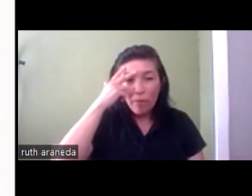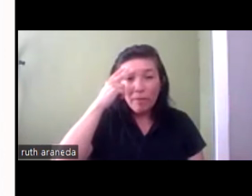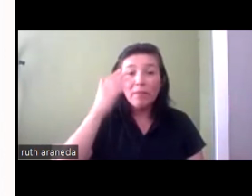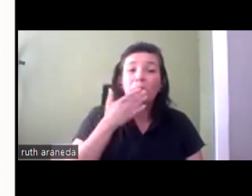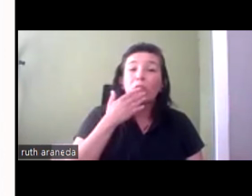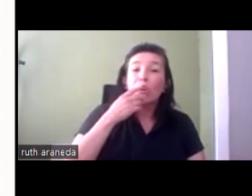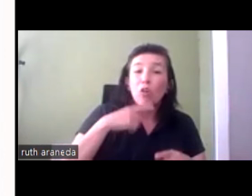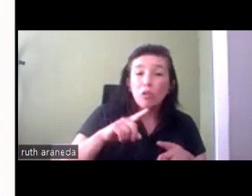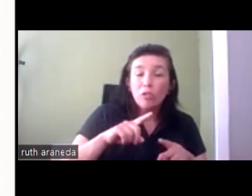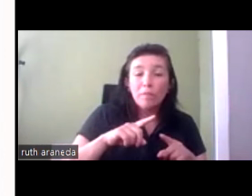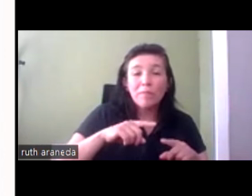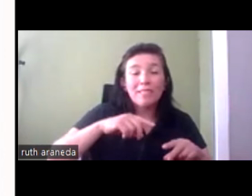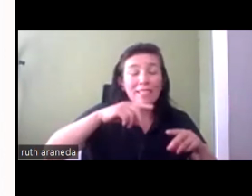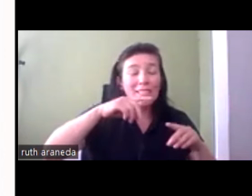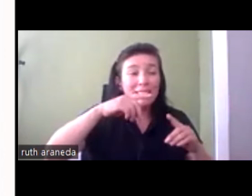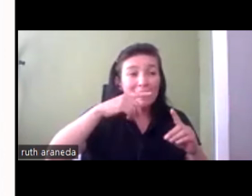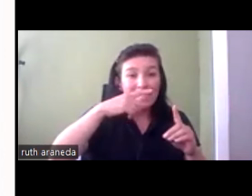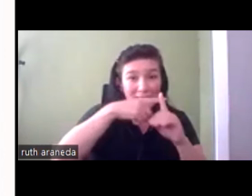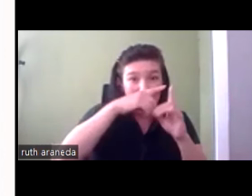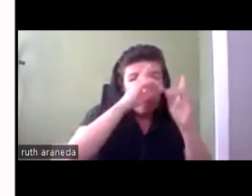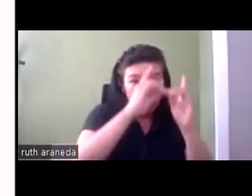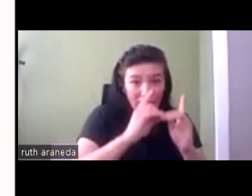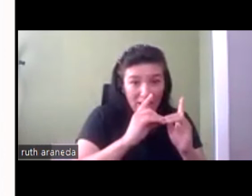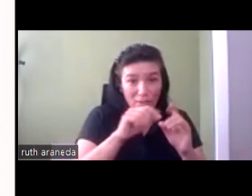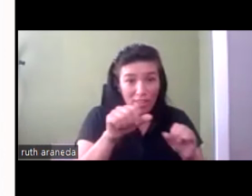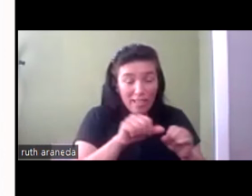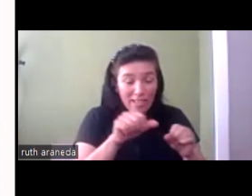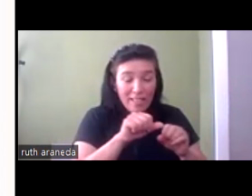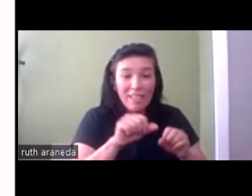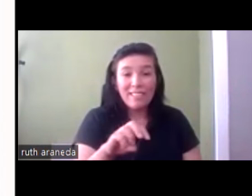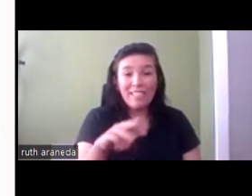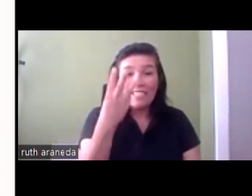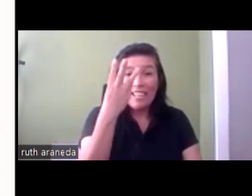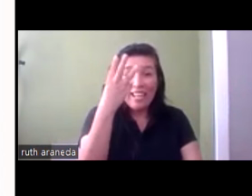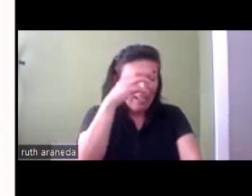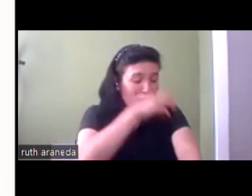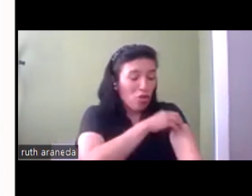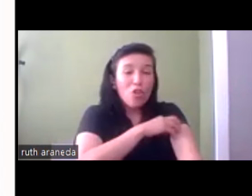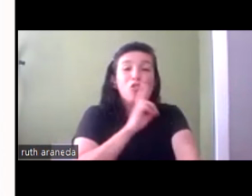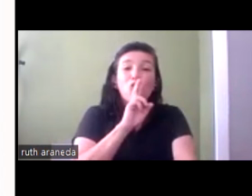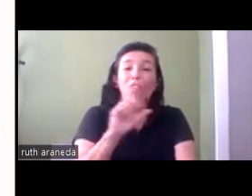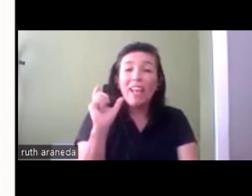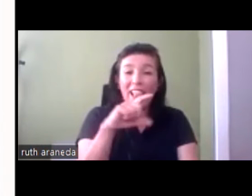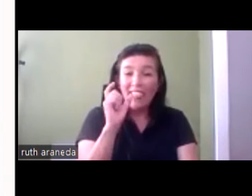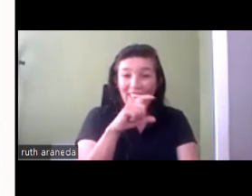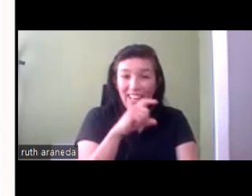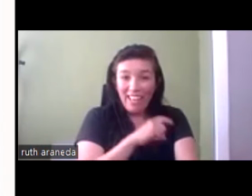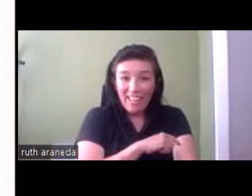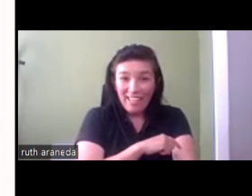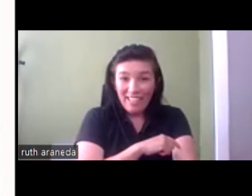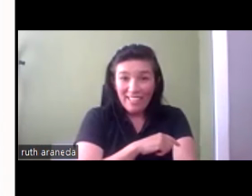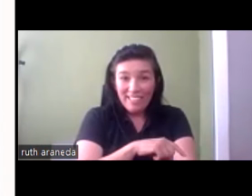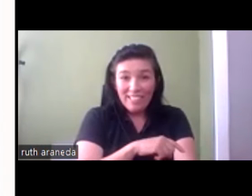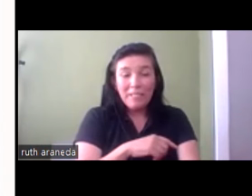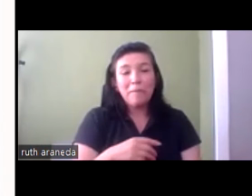cementerio llamado Bahía Salada, digamos, que se encuentra en la costa de la tercera región al sur de Caldera. Como dije